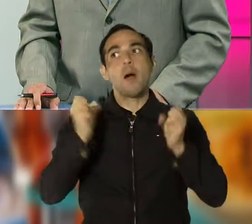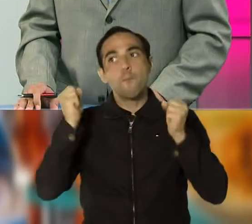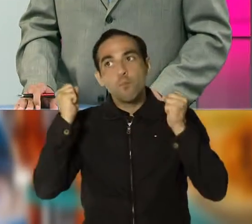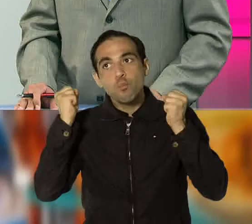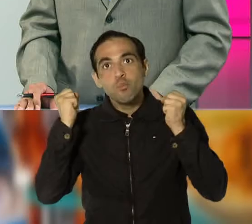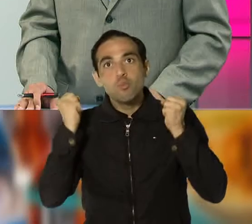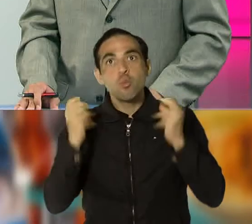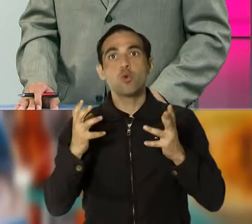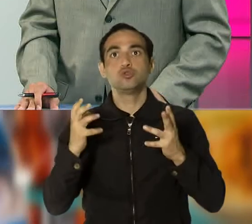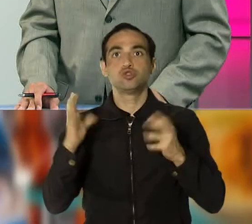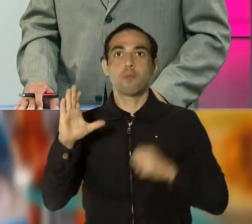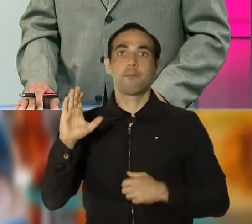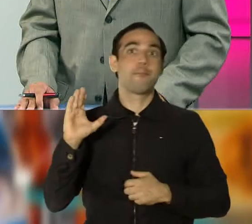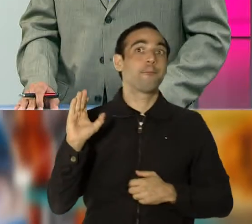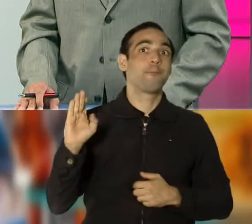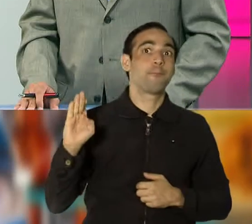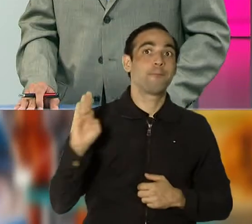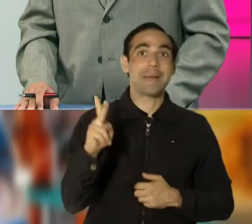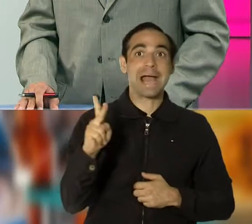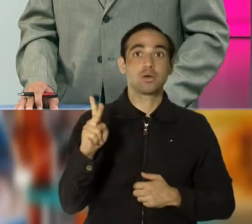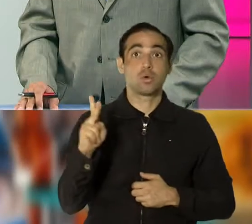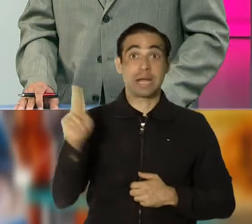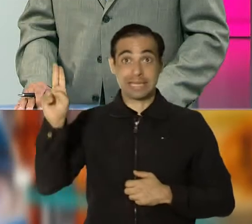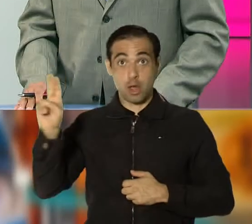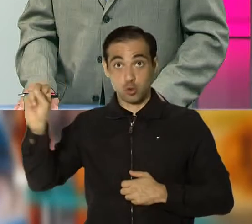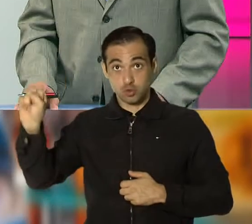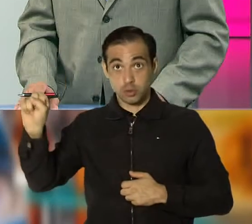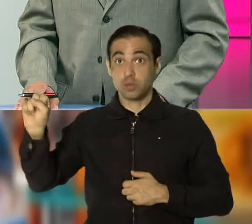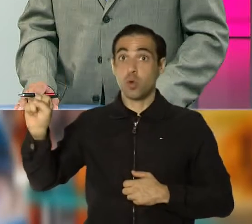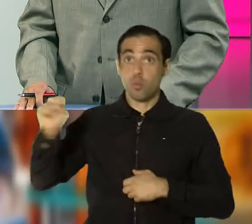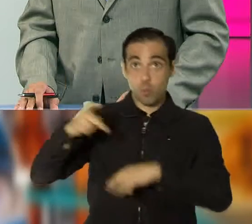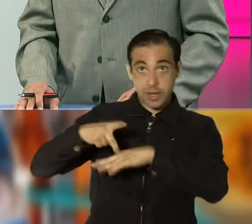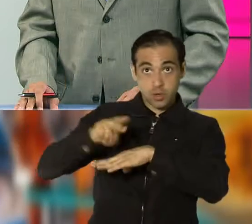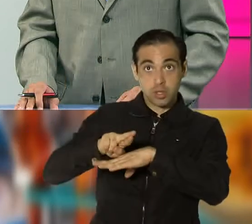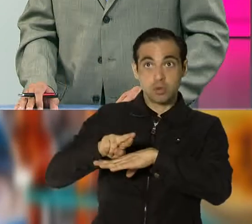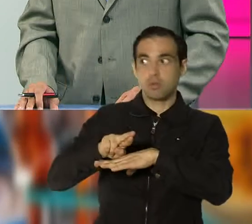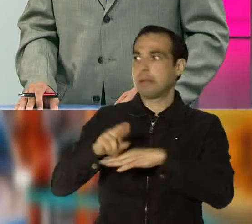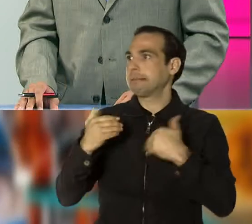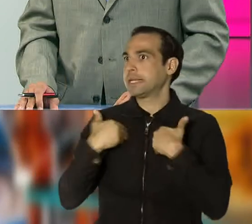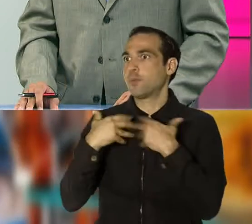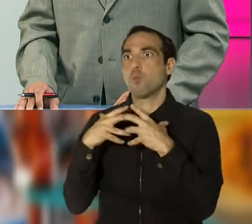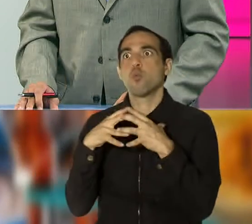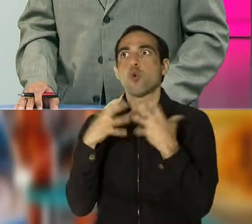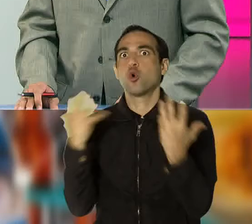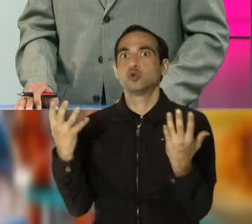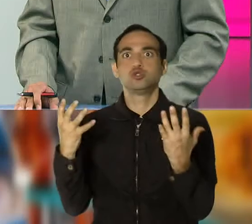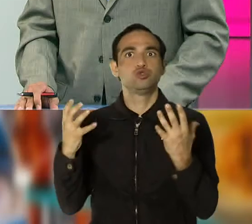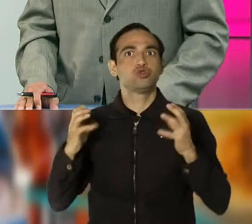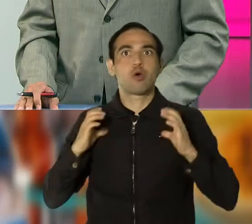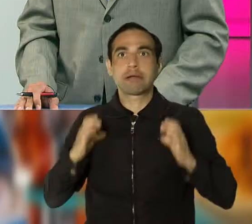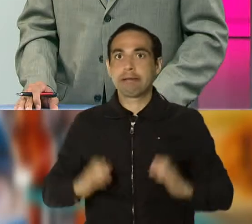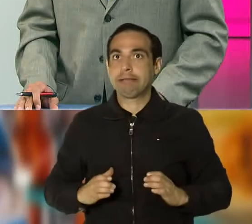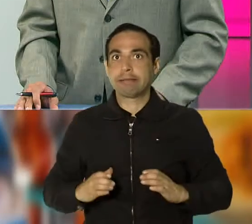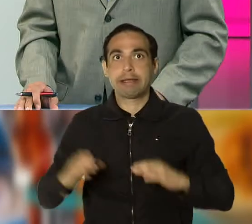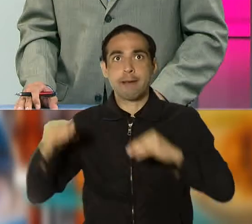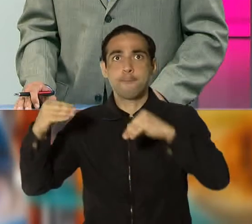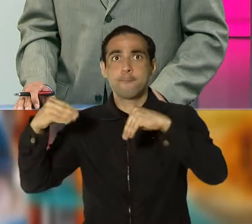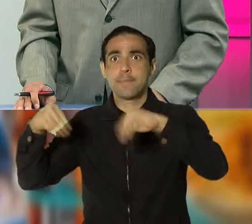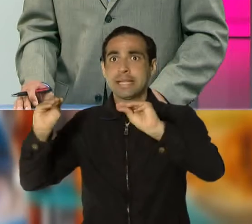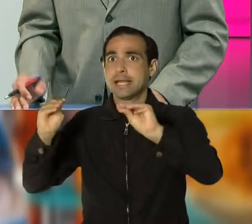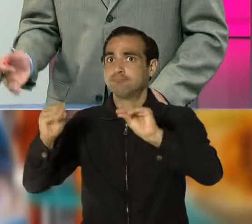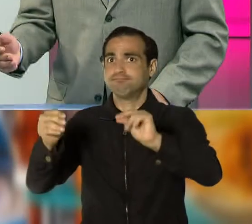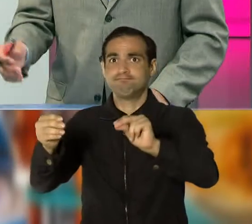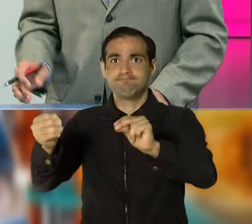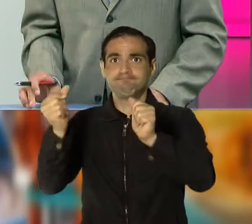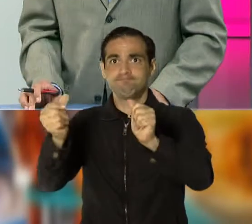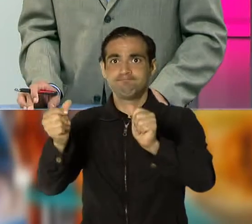a la banca en Estados Unidos y Puerto Rico de que tenemos muchos clientes y se han hecho las ventas mucho más rápido.